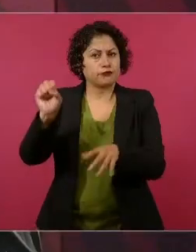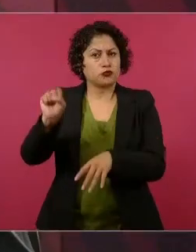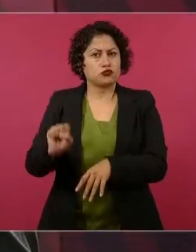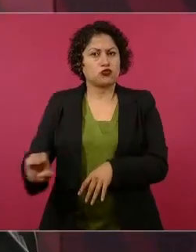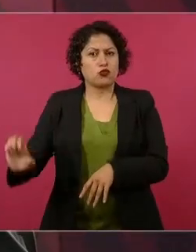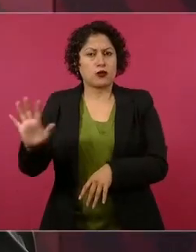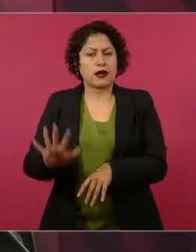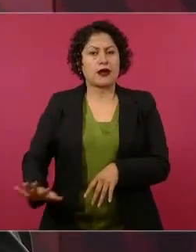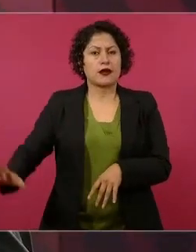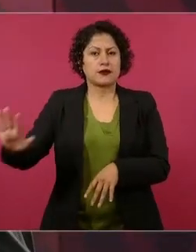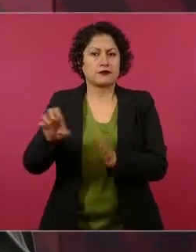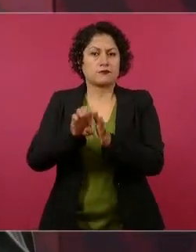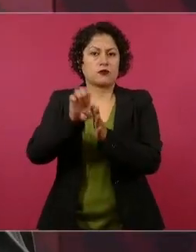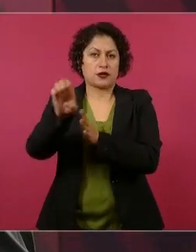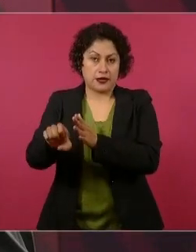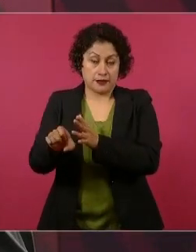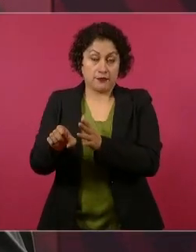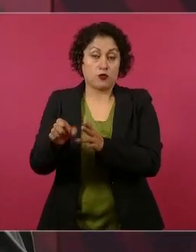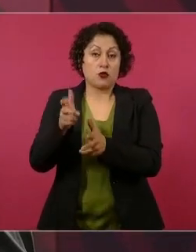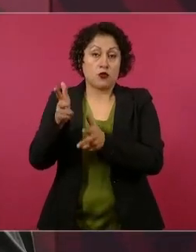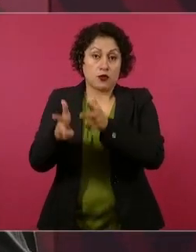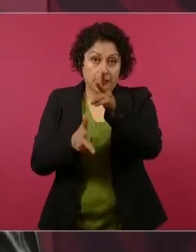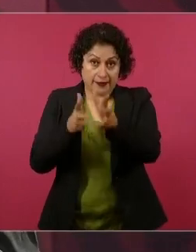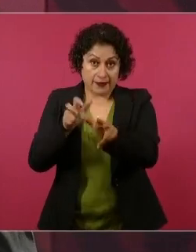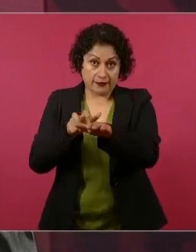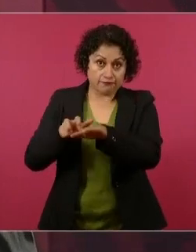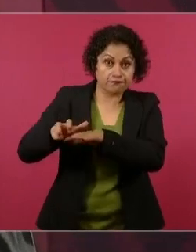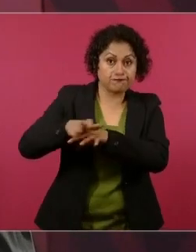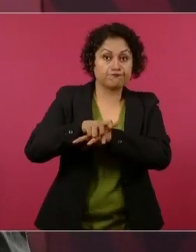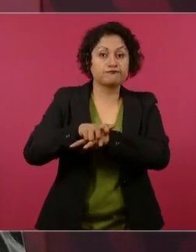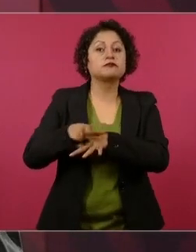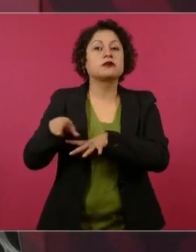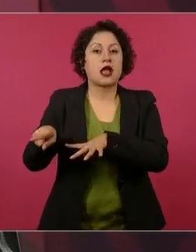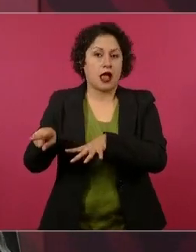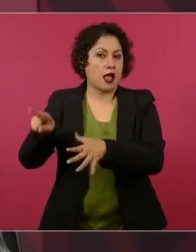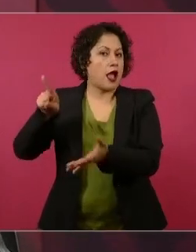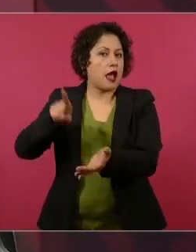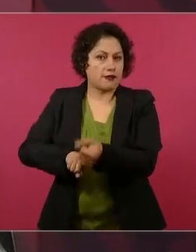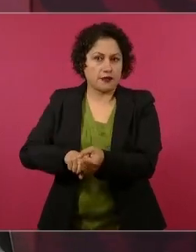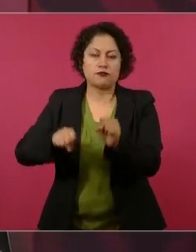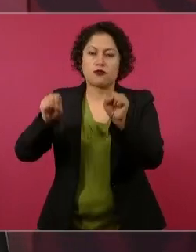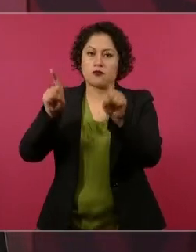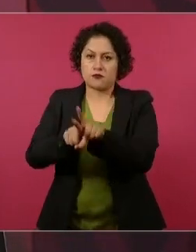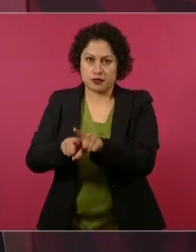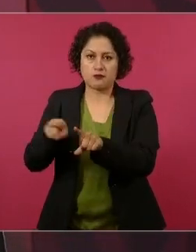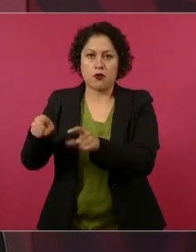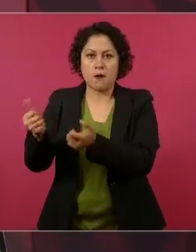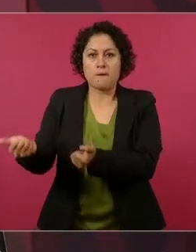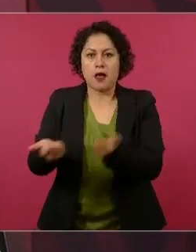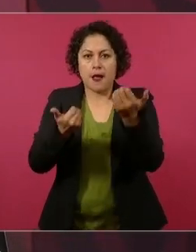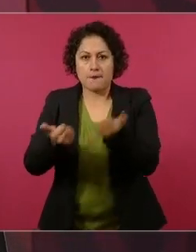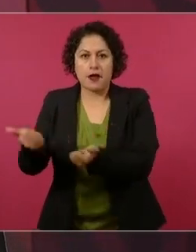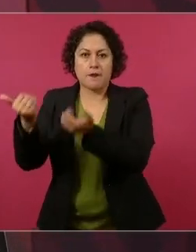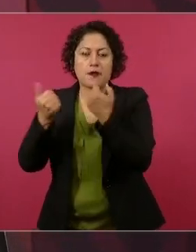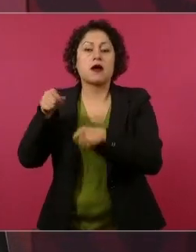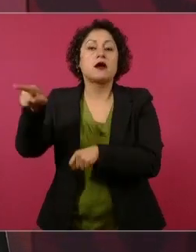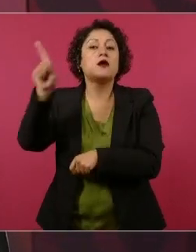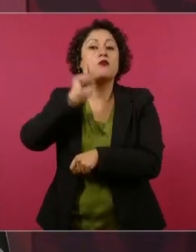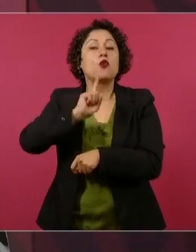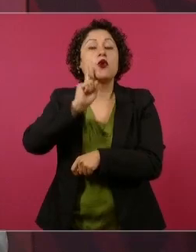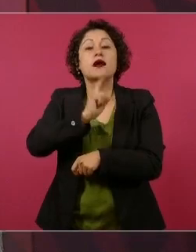utilizando las vías del Tren Maya. Eso va a ser empleo. La presidenta electa tiene